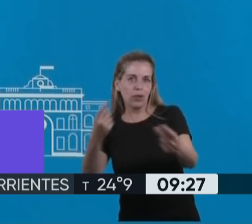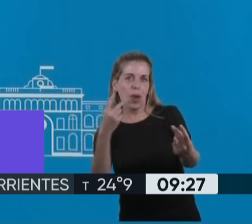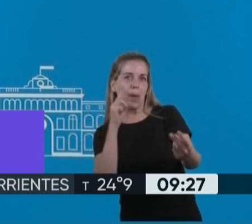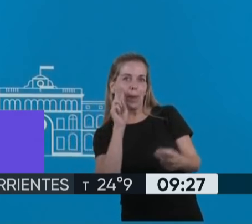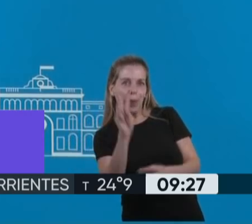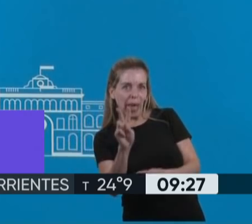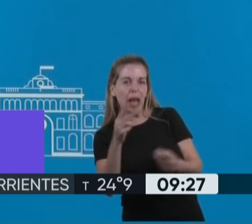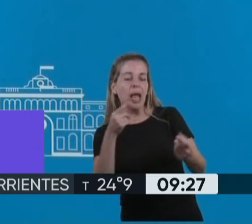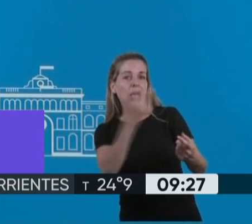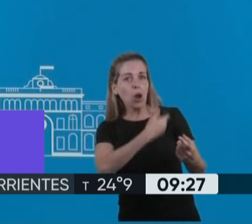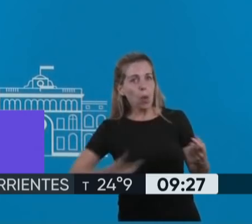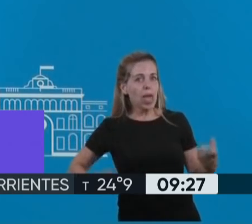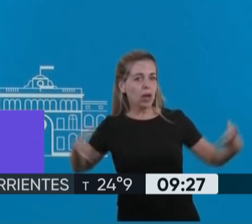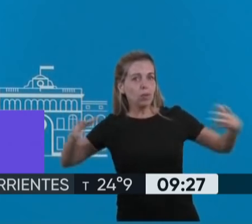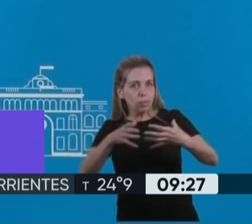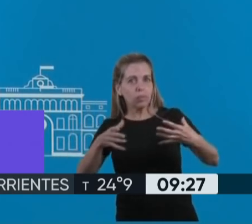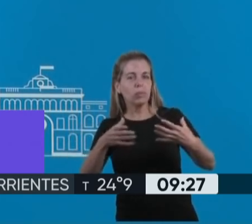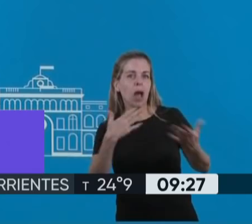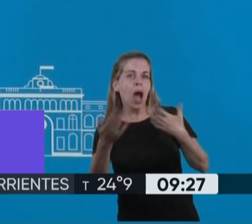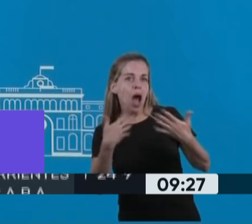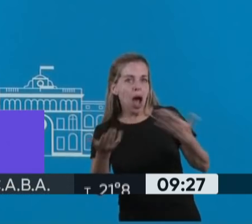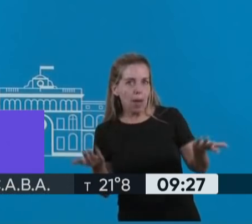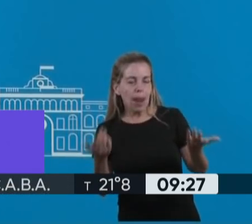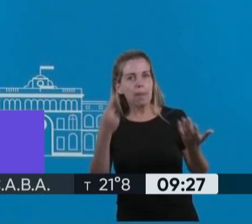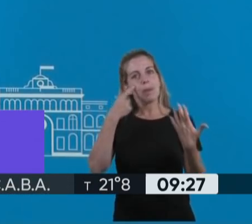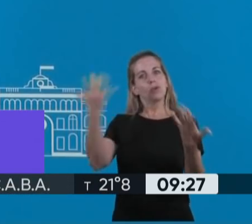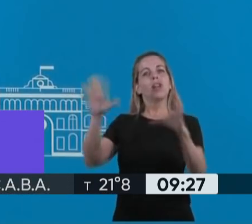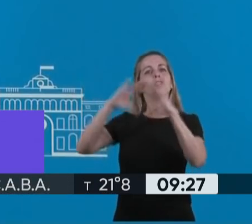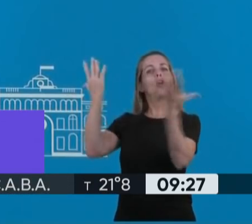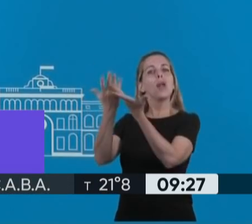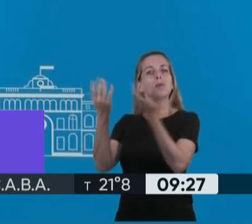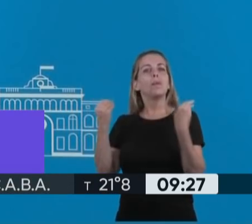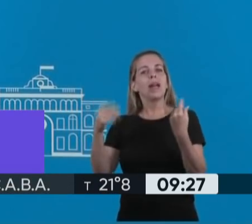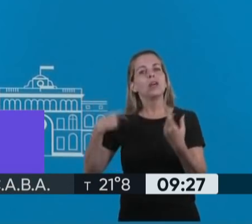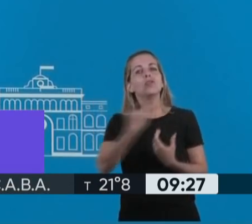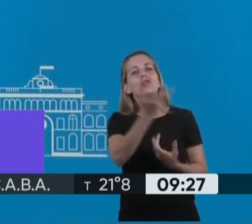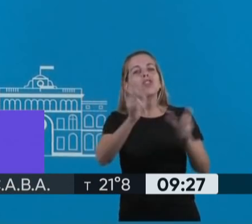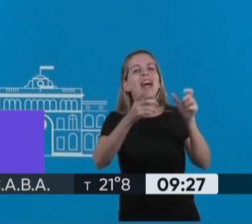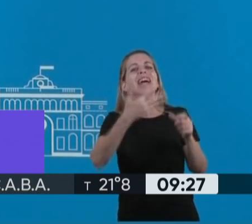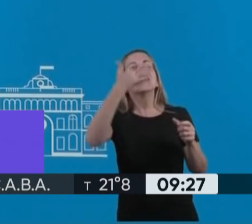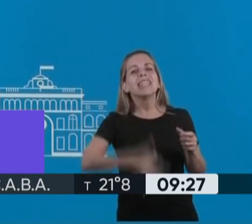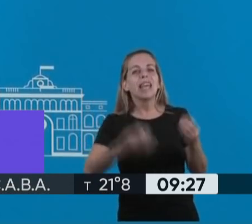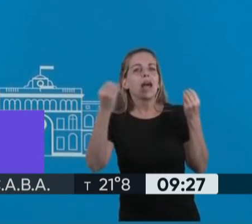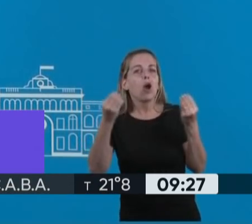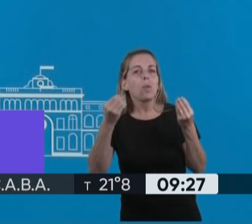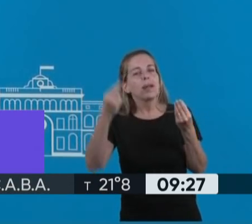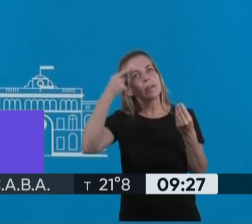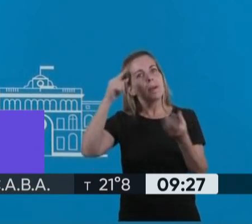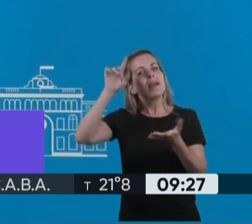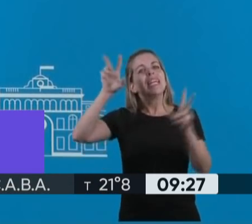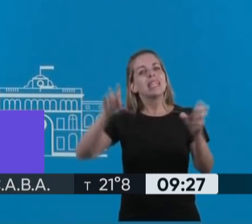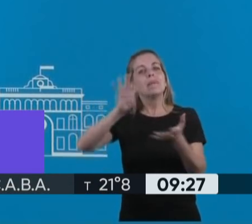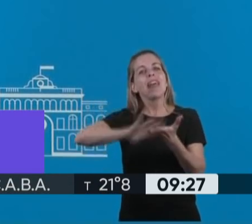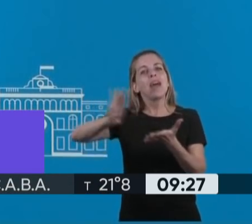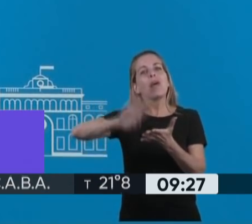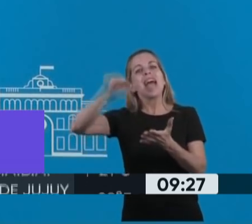novedoso en la Argentina y tal vez en el mundo, digamos, ¿no? Que la sociedad de Argentina entienda qué es la deuda externa, cómo se contrajo, cómo hay que resolverla